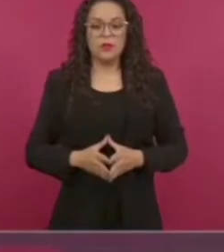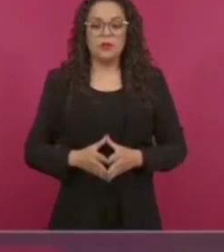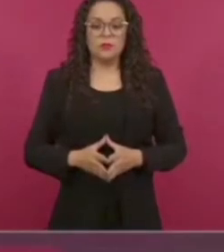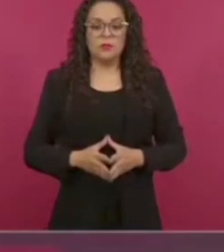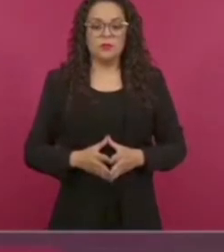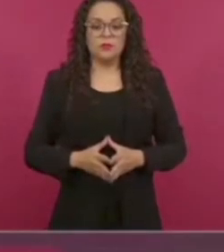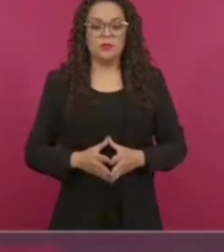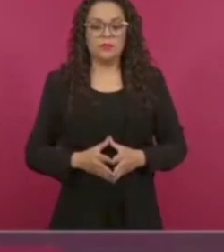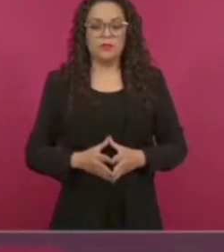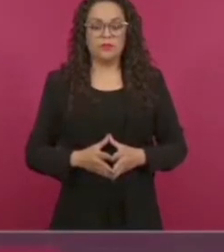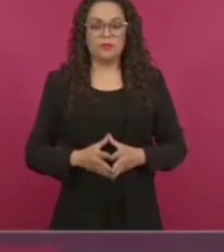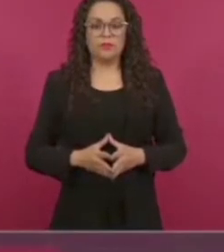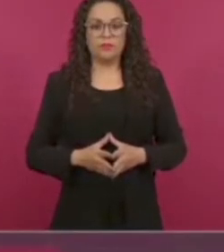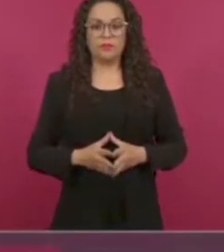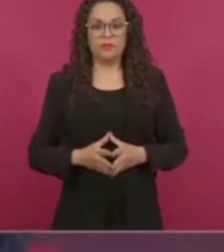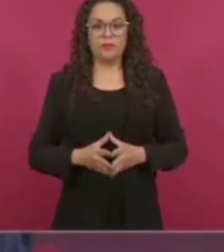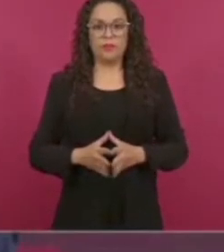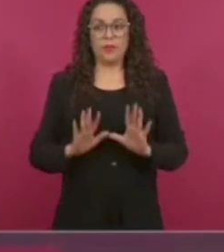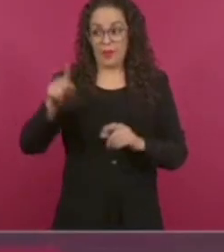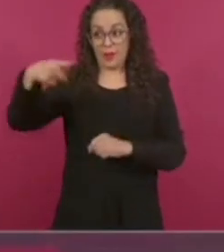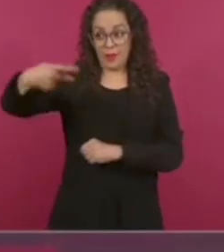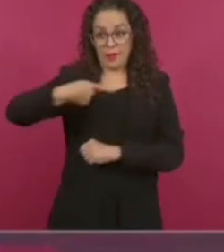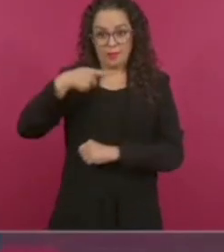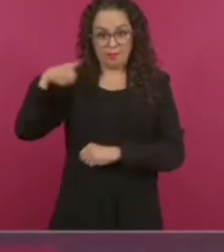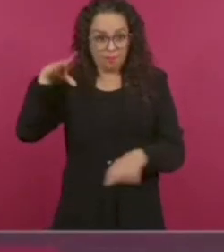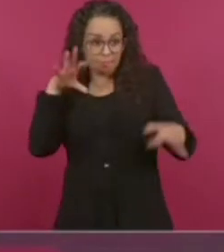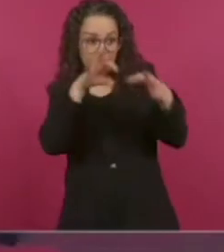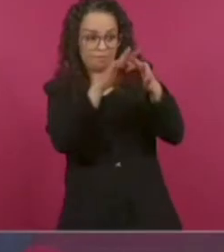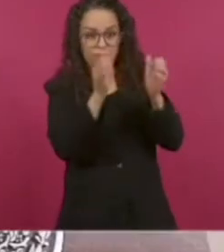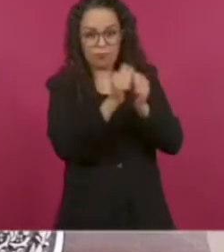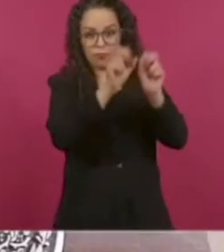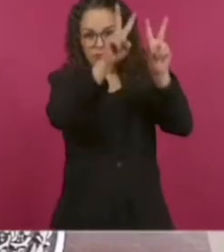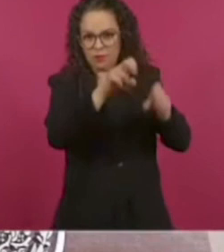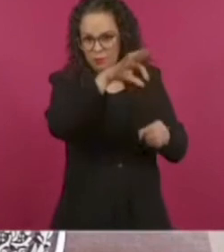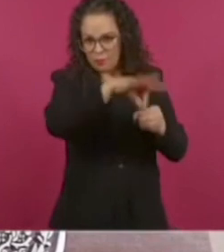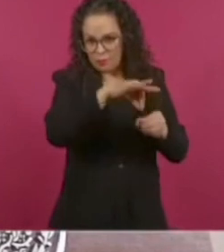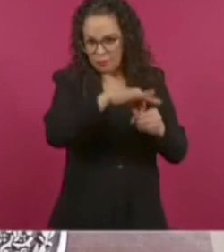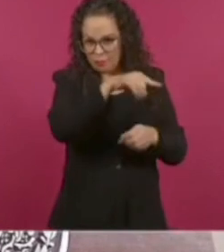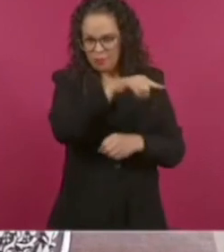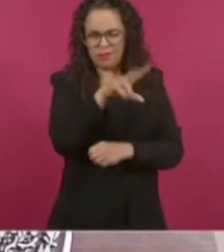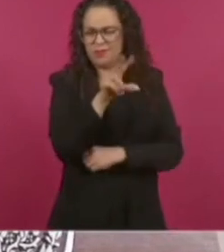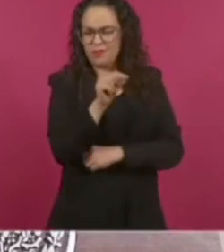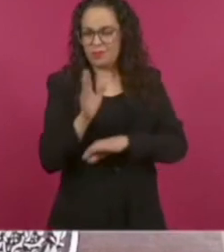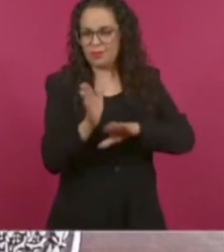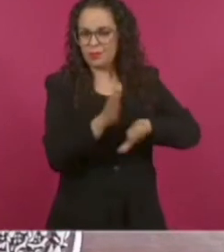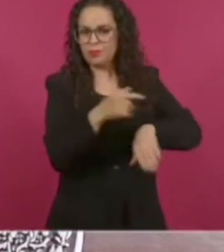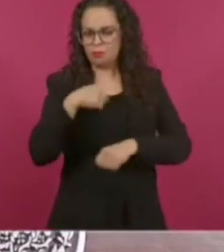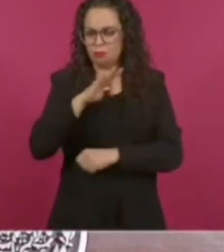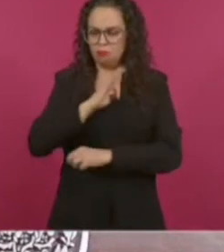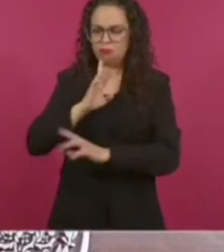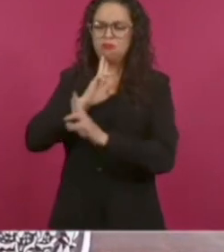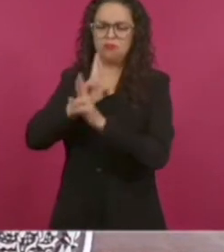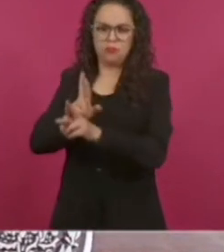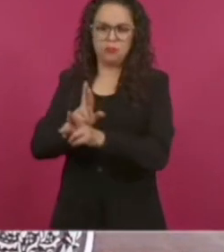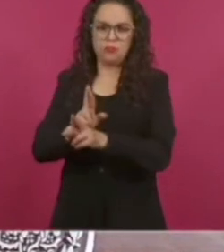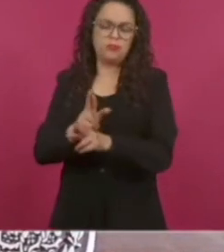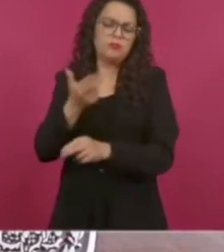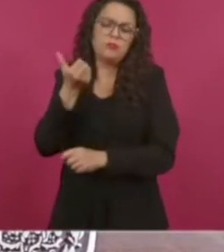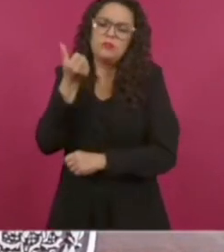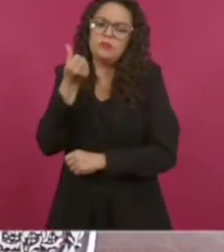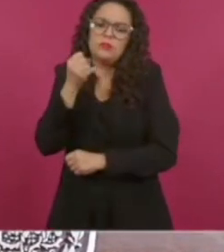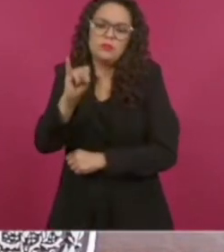Eso no tiene que ver con la cuestión electoral. Son cambios que se tienen que dar, porque el que